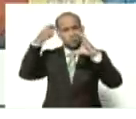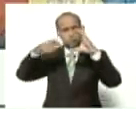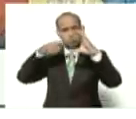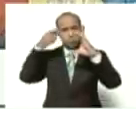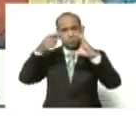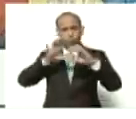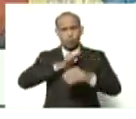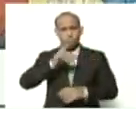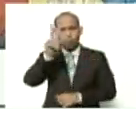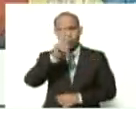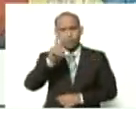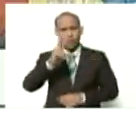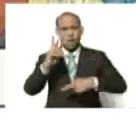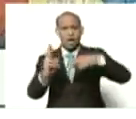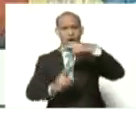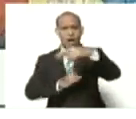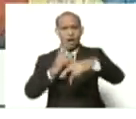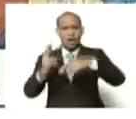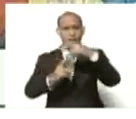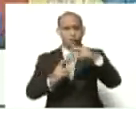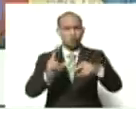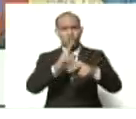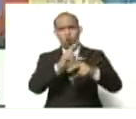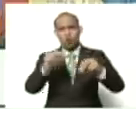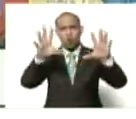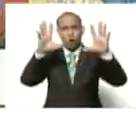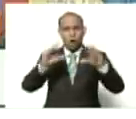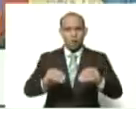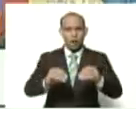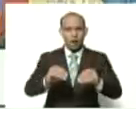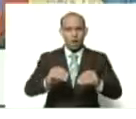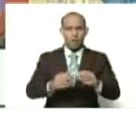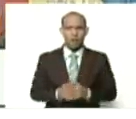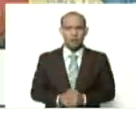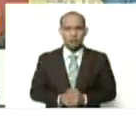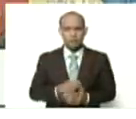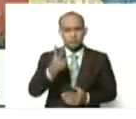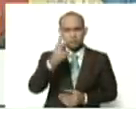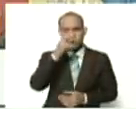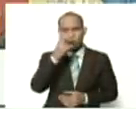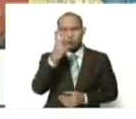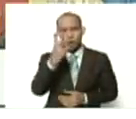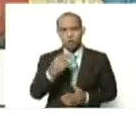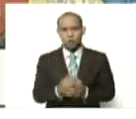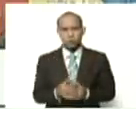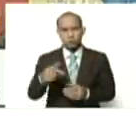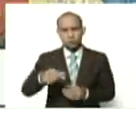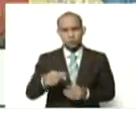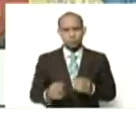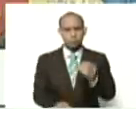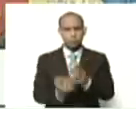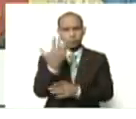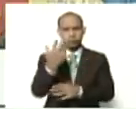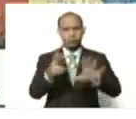venezolanos, La Revolución No Será Apagada. A 2 años se va a estrenar, 8 de la